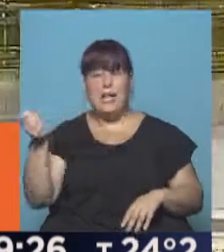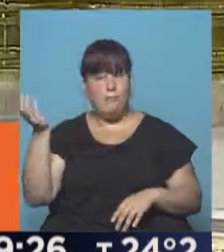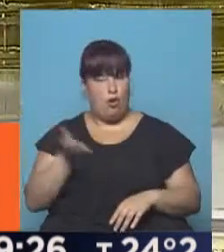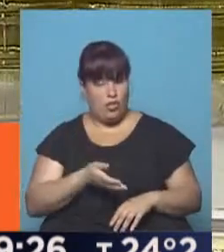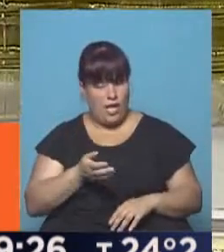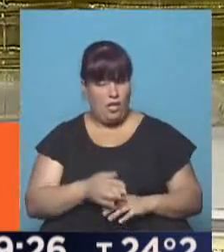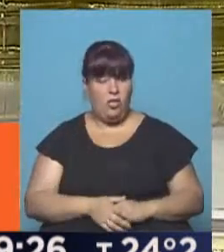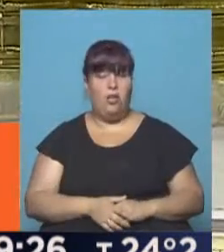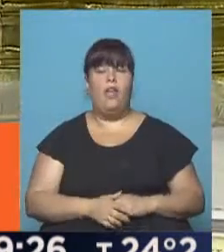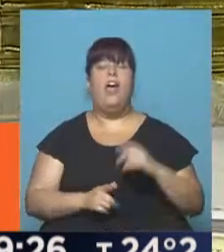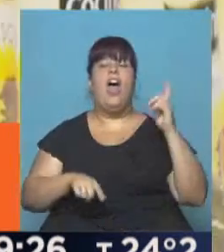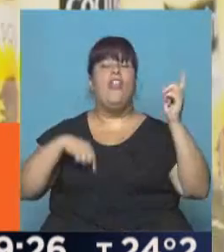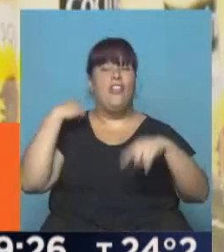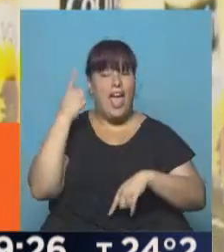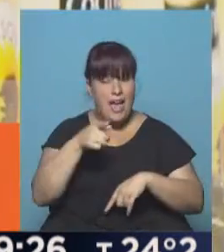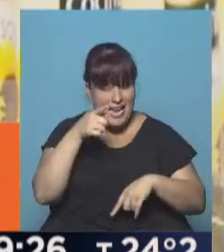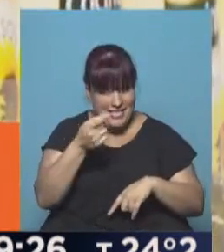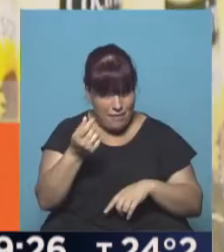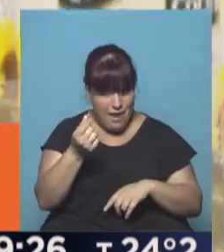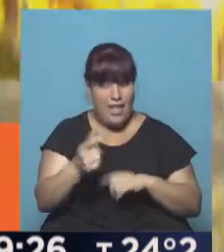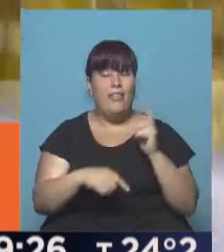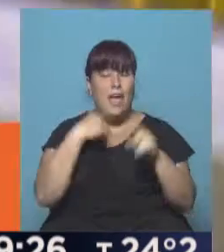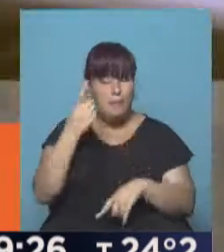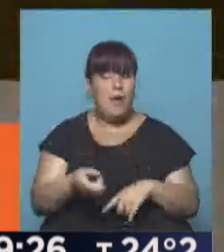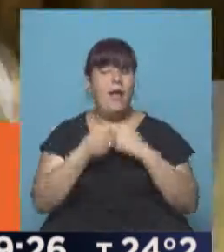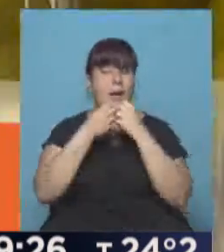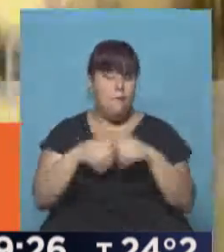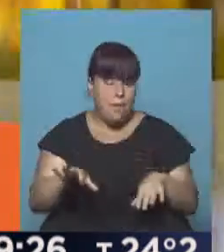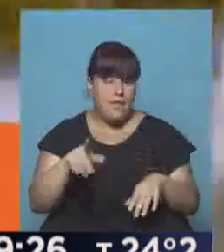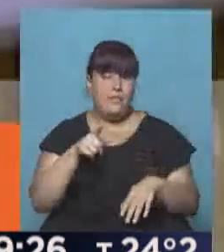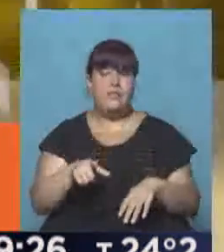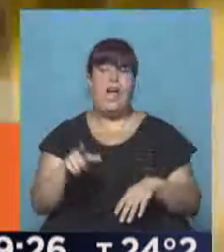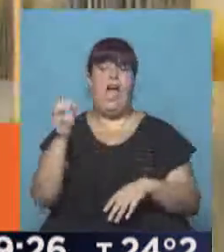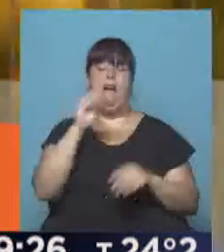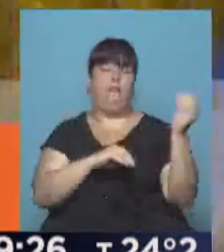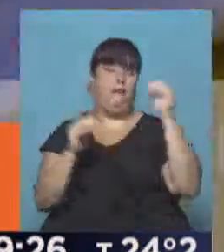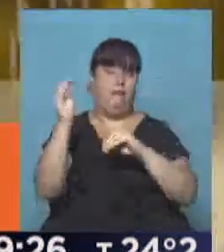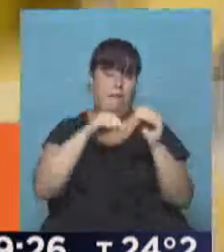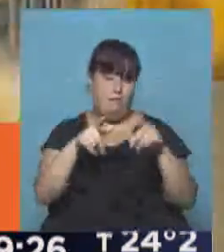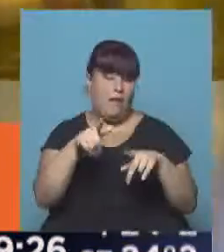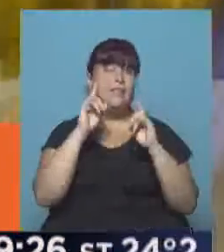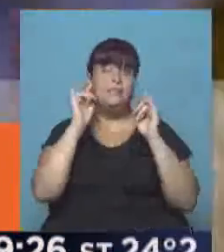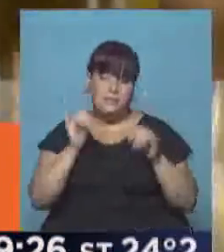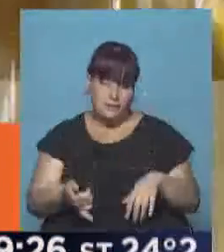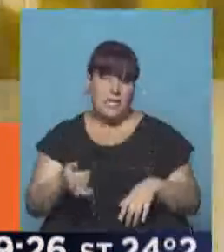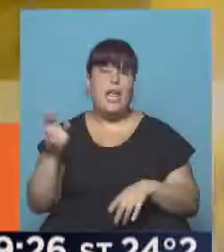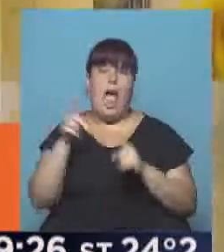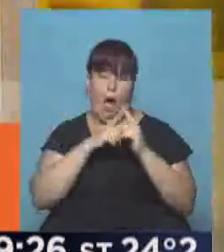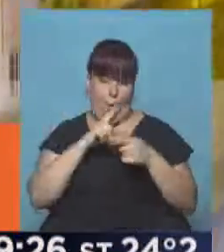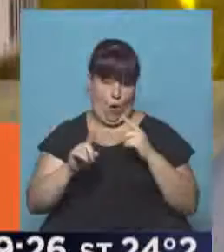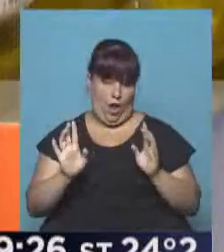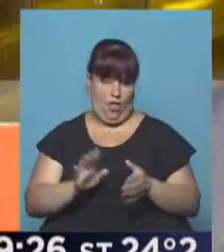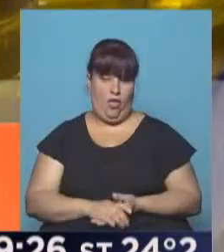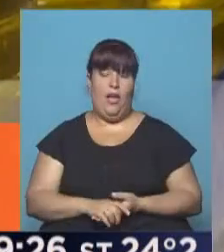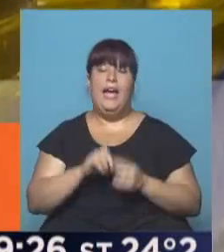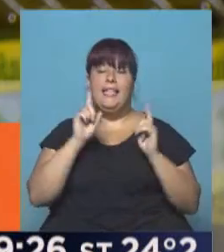100% y luego sobre ese valor comienzan a aplicarle estos aumentos que sí fueron acordados.